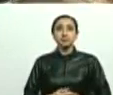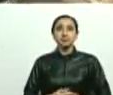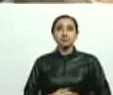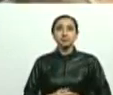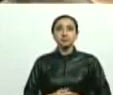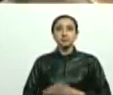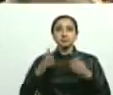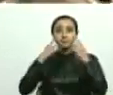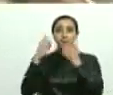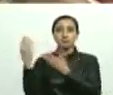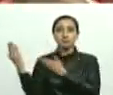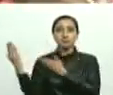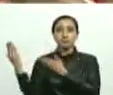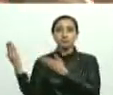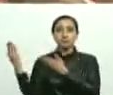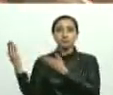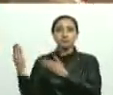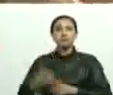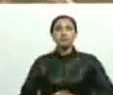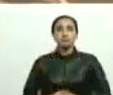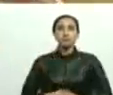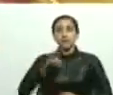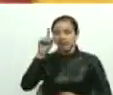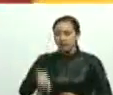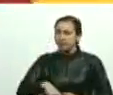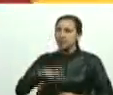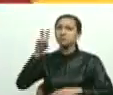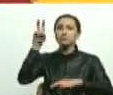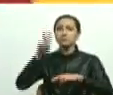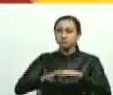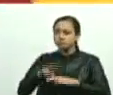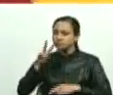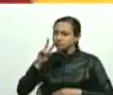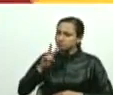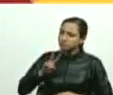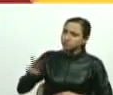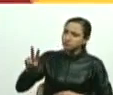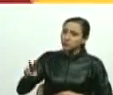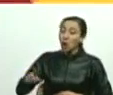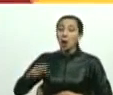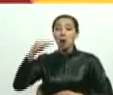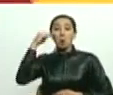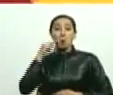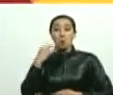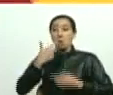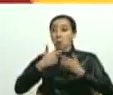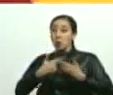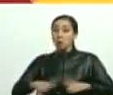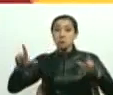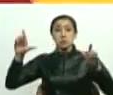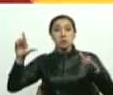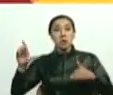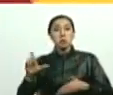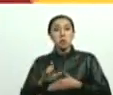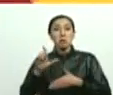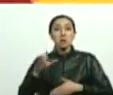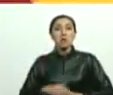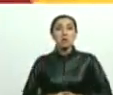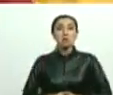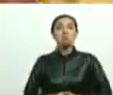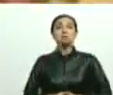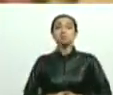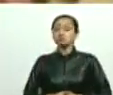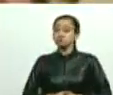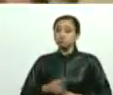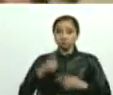Veo por aquí en esta línea central al gran libertador de la América, Simón Bolívar. Aquí